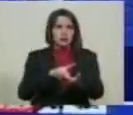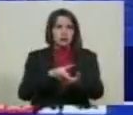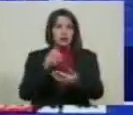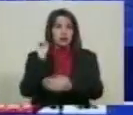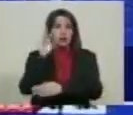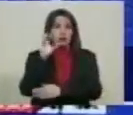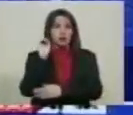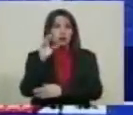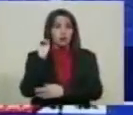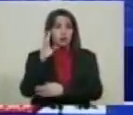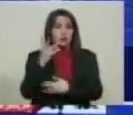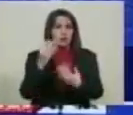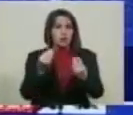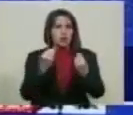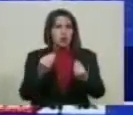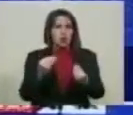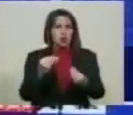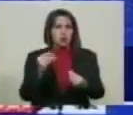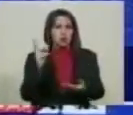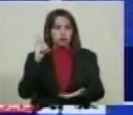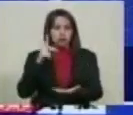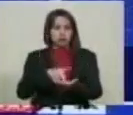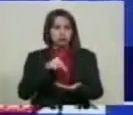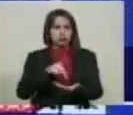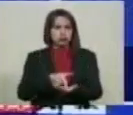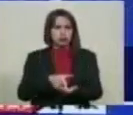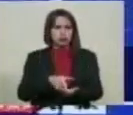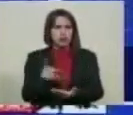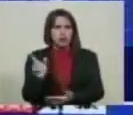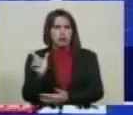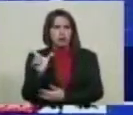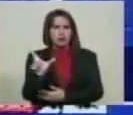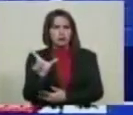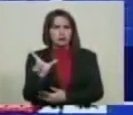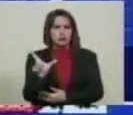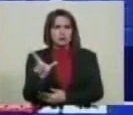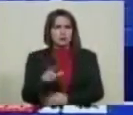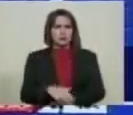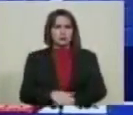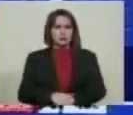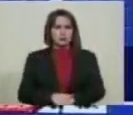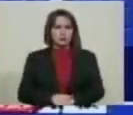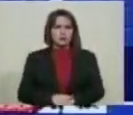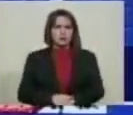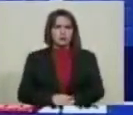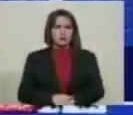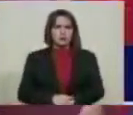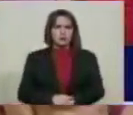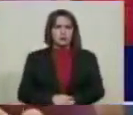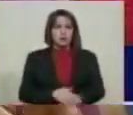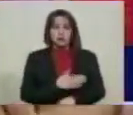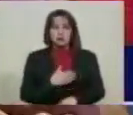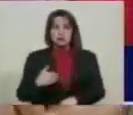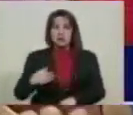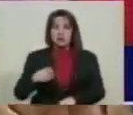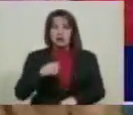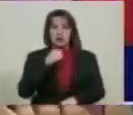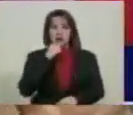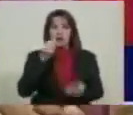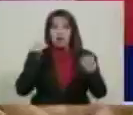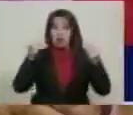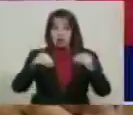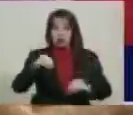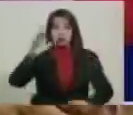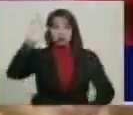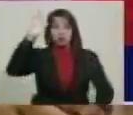Congreso como militante del Partido Socialista Unido de Venezuela. Aquellos que estén de acuerdo, hacerlo con la